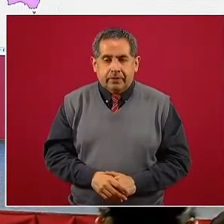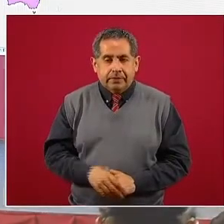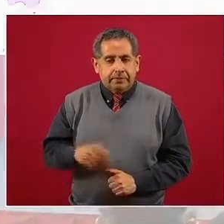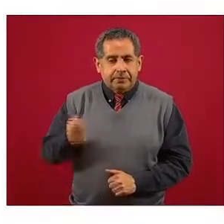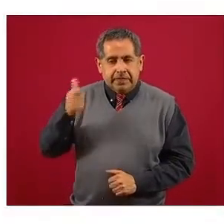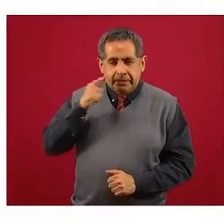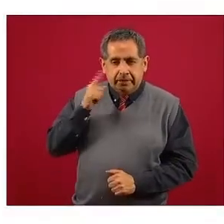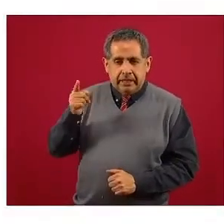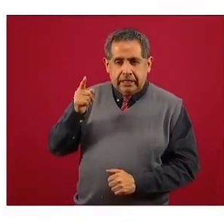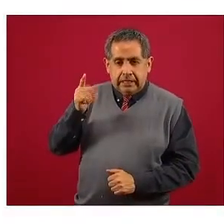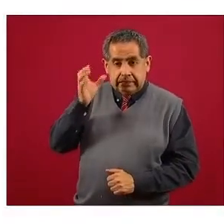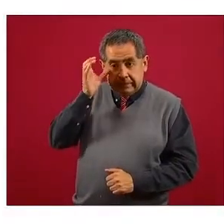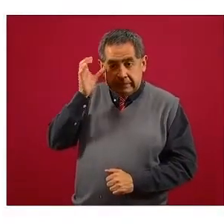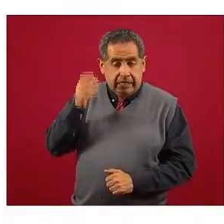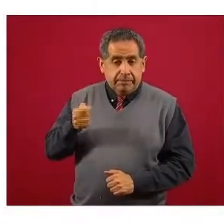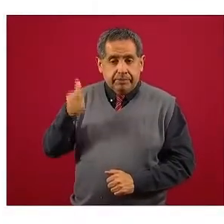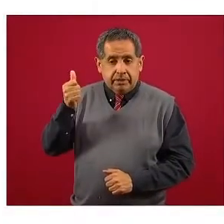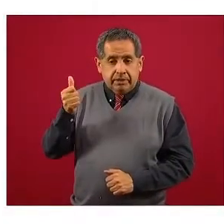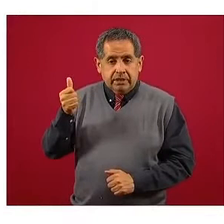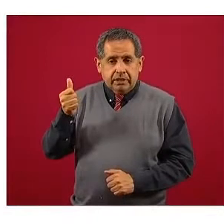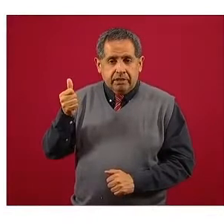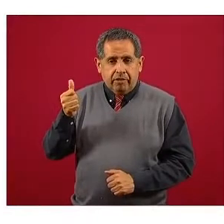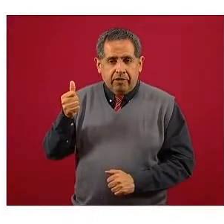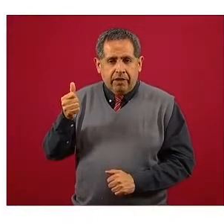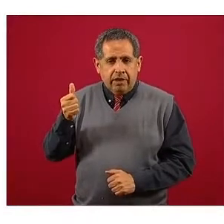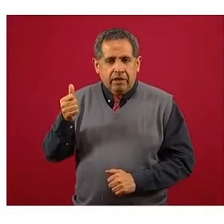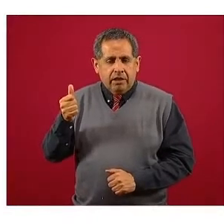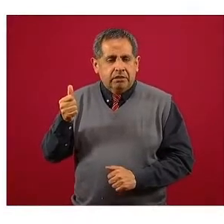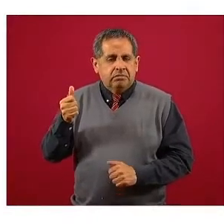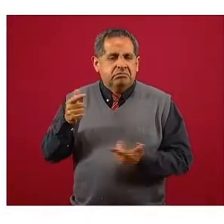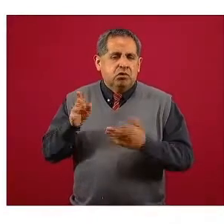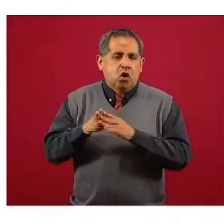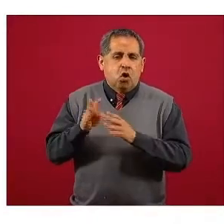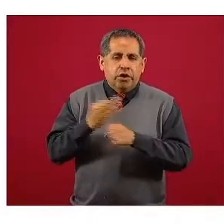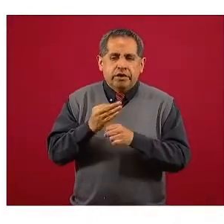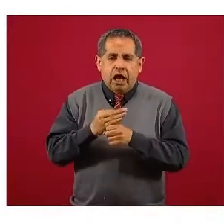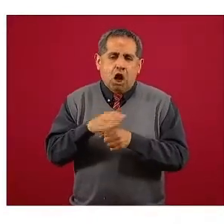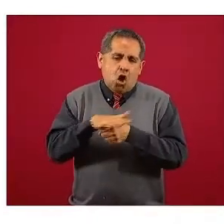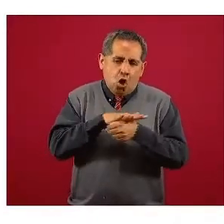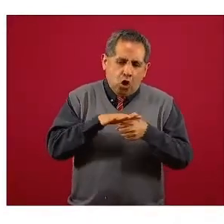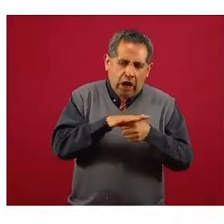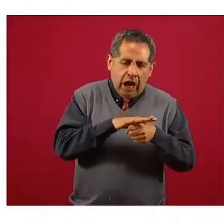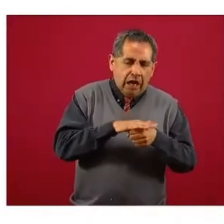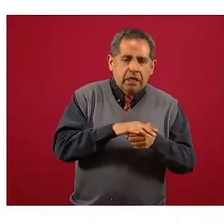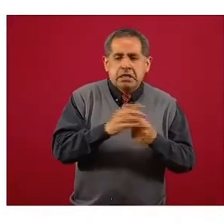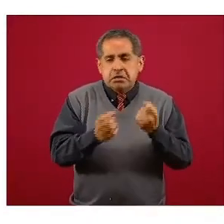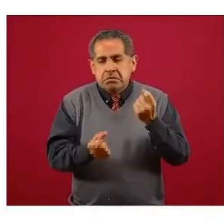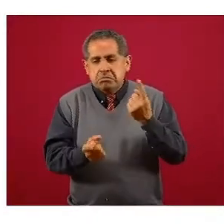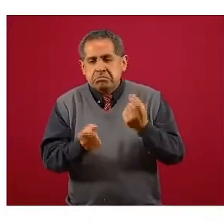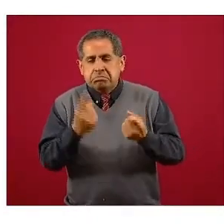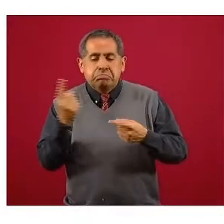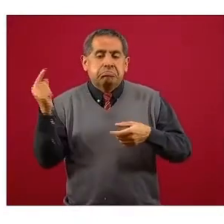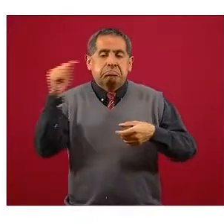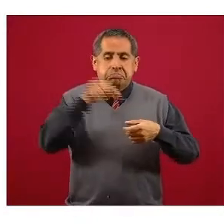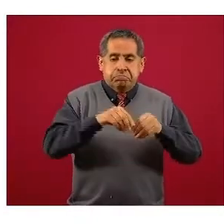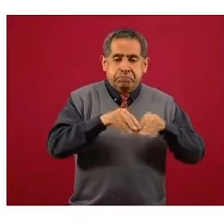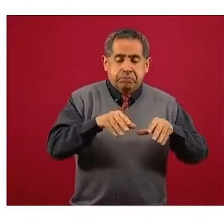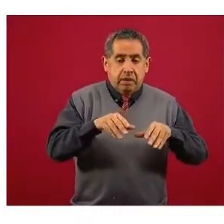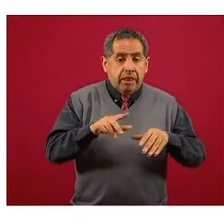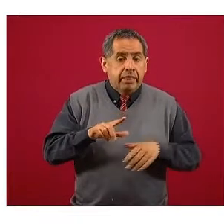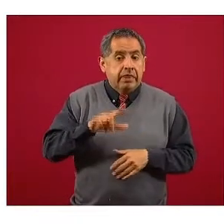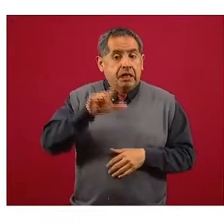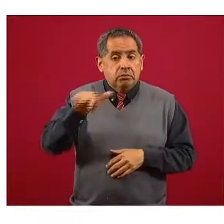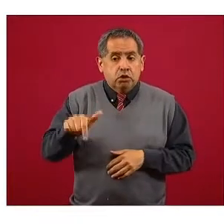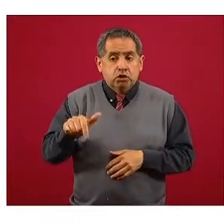China. En un momento se tenía dos clasificaciones únicamente, que es transmisión local y casos importados, y posteriormente